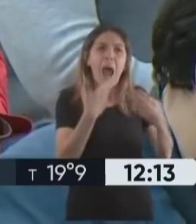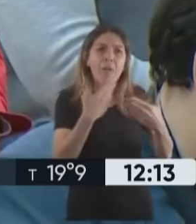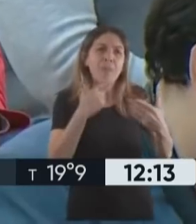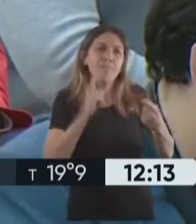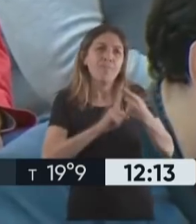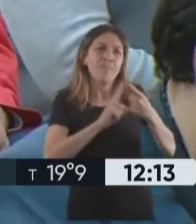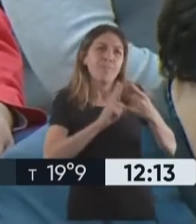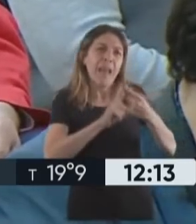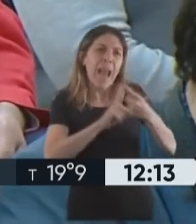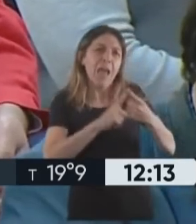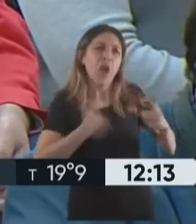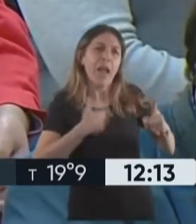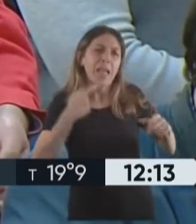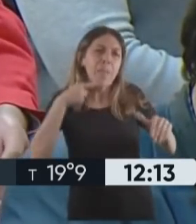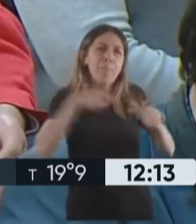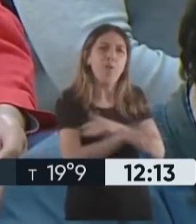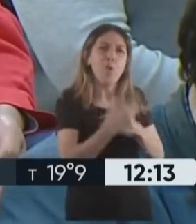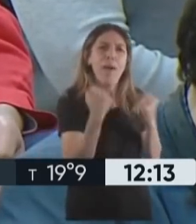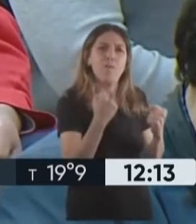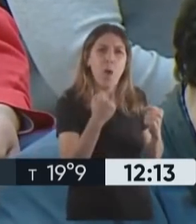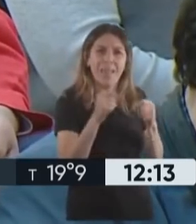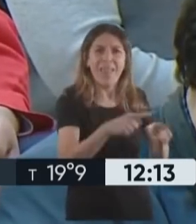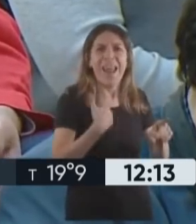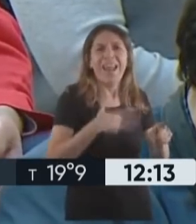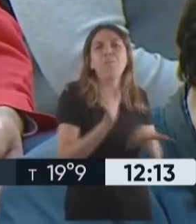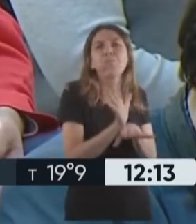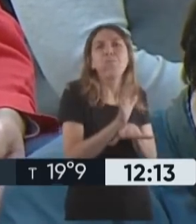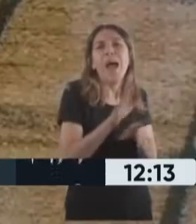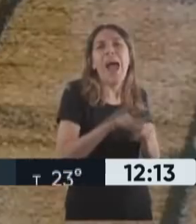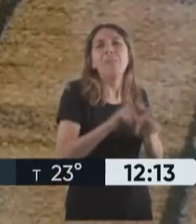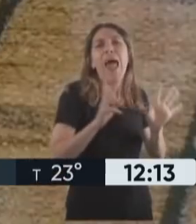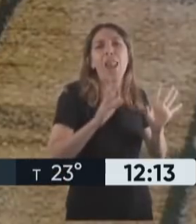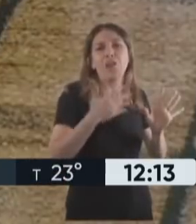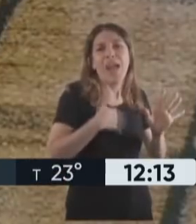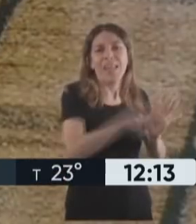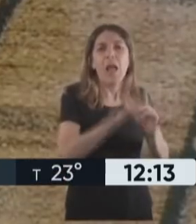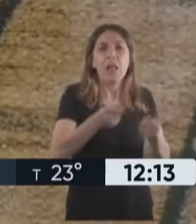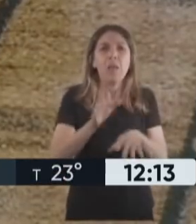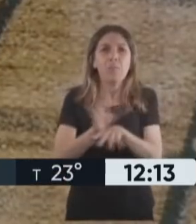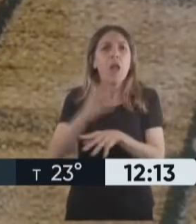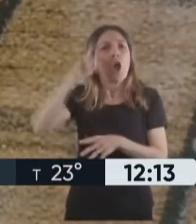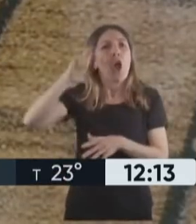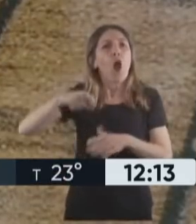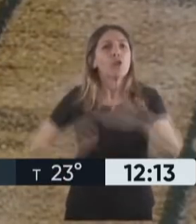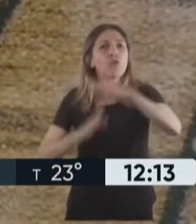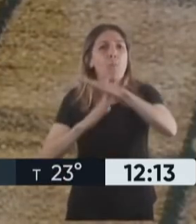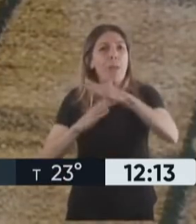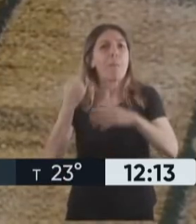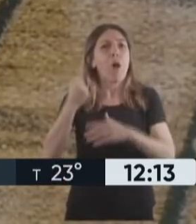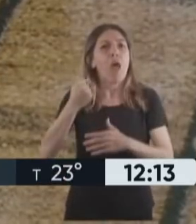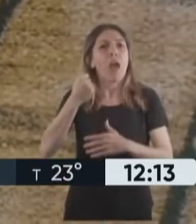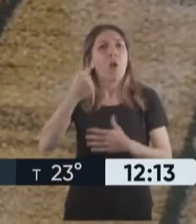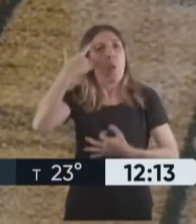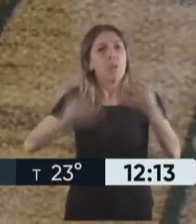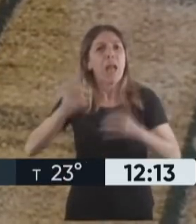con nuestro pueblo hermano de argentina también con el poder judicial representado por el presidente de la corte suprema por los